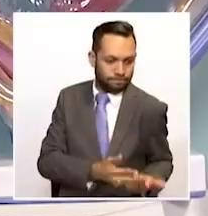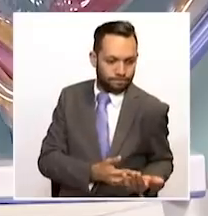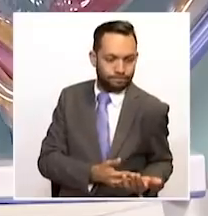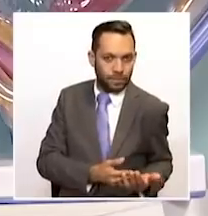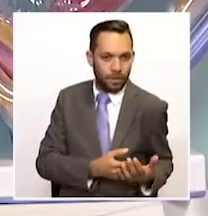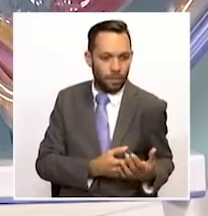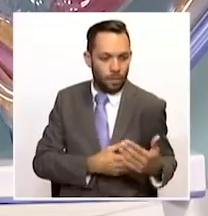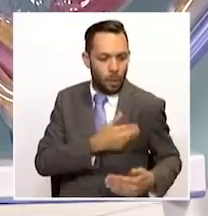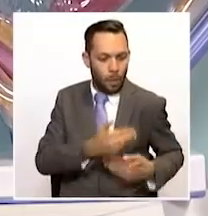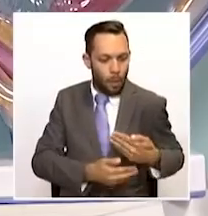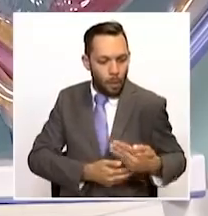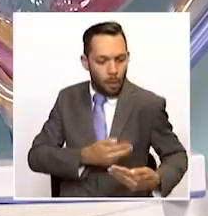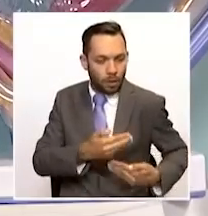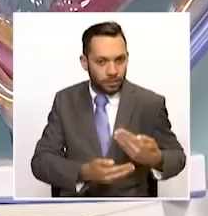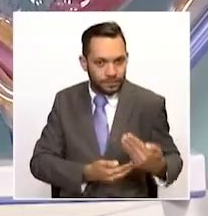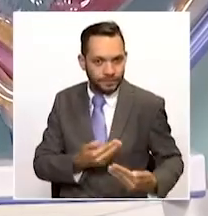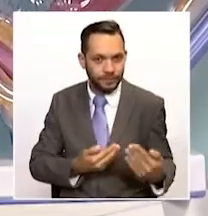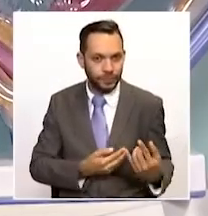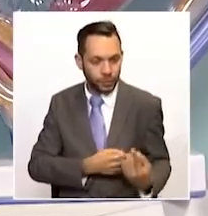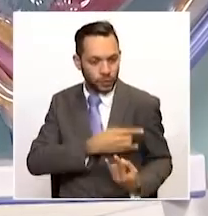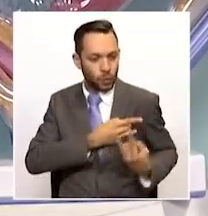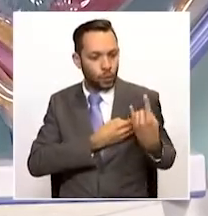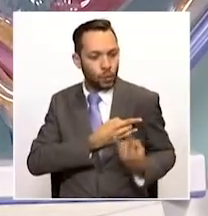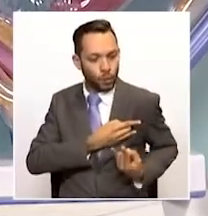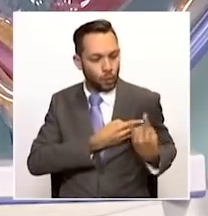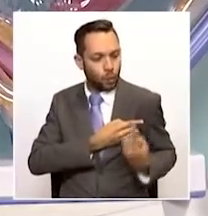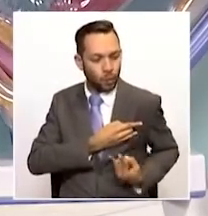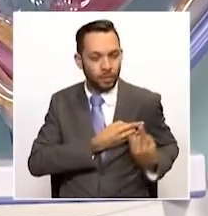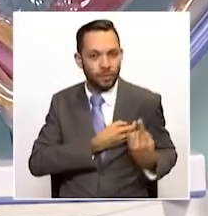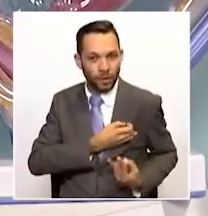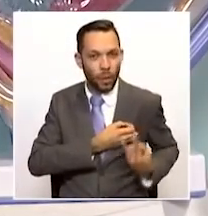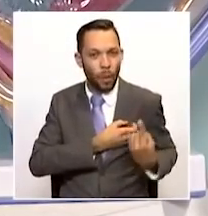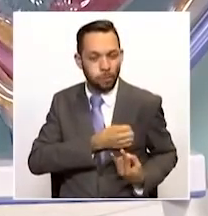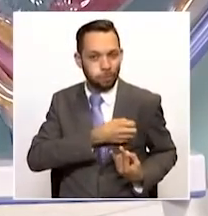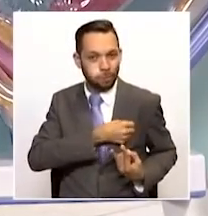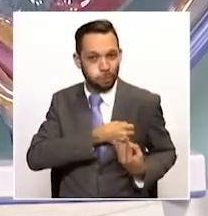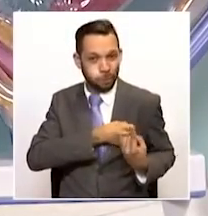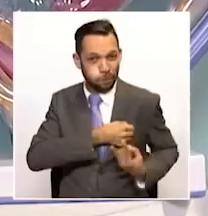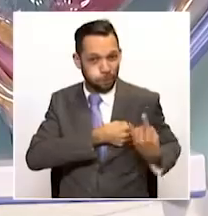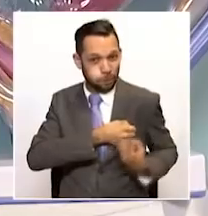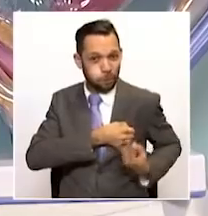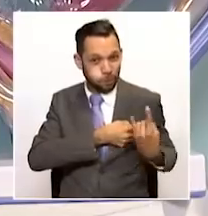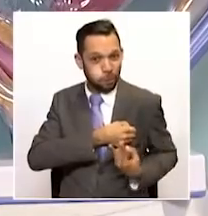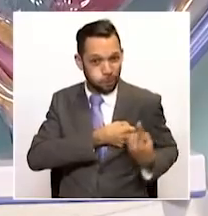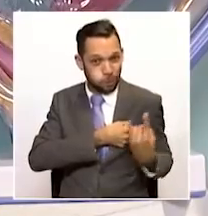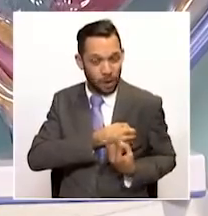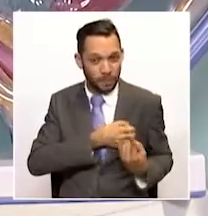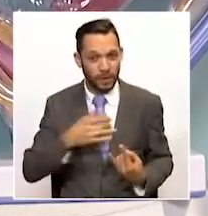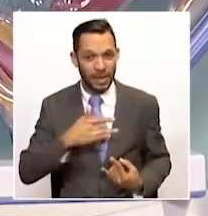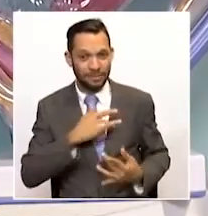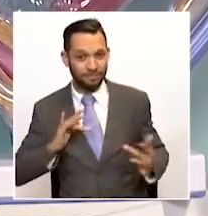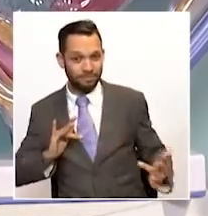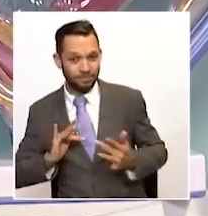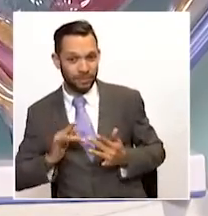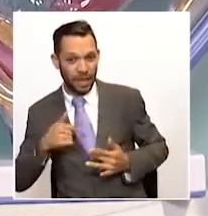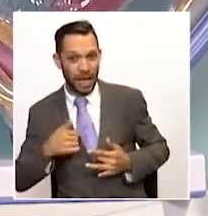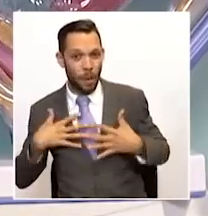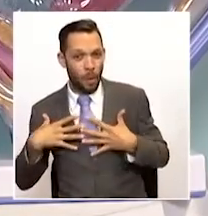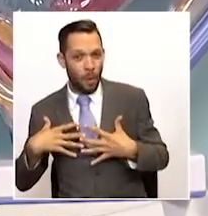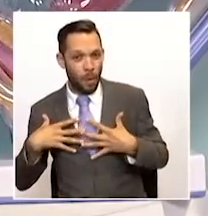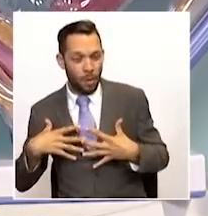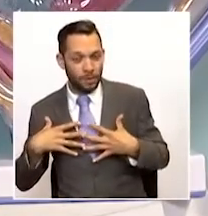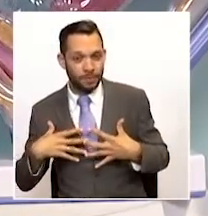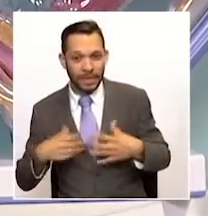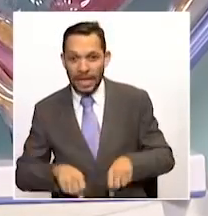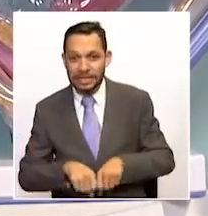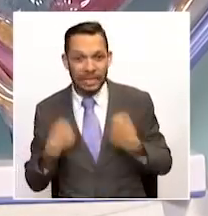se encuentra la sangre baja en oxígeno y él se encarga de enviar esa sangre hasta el pulmón a través de la arteria pero si la